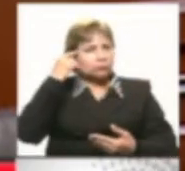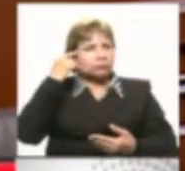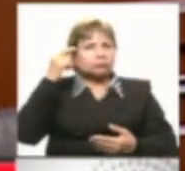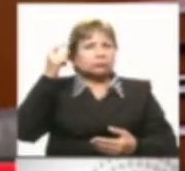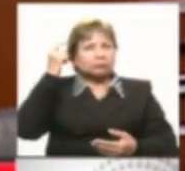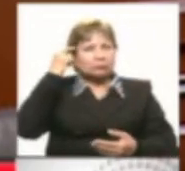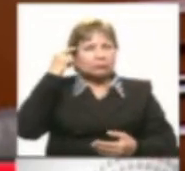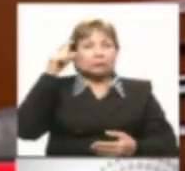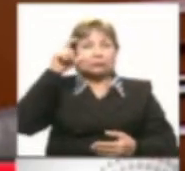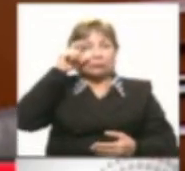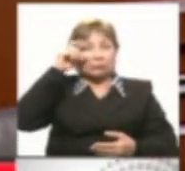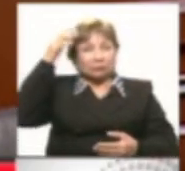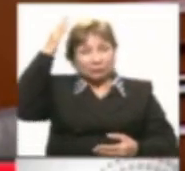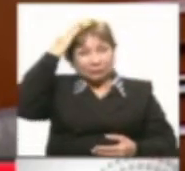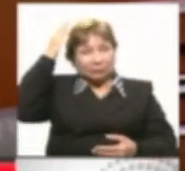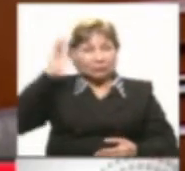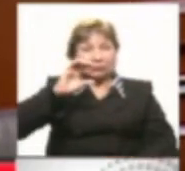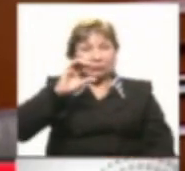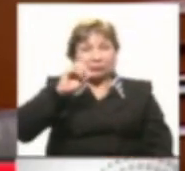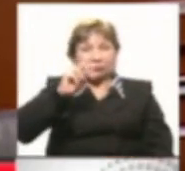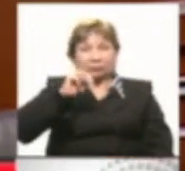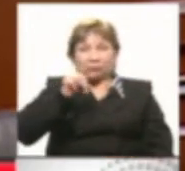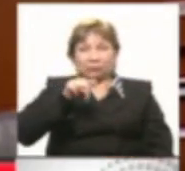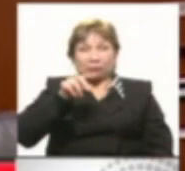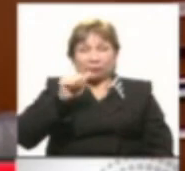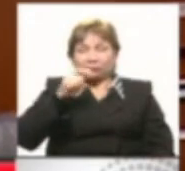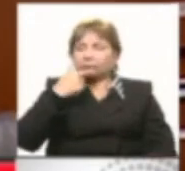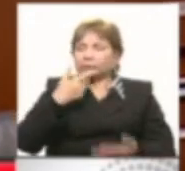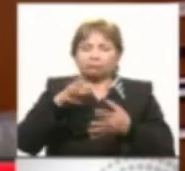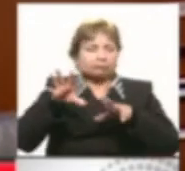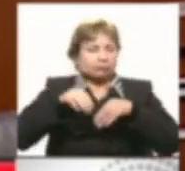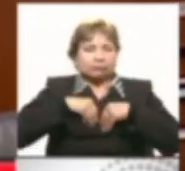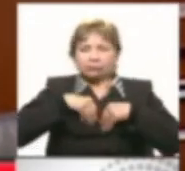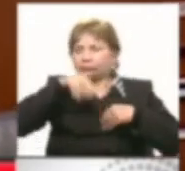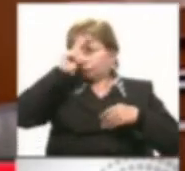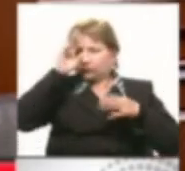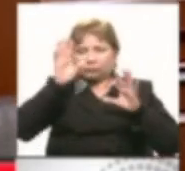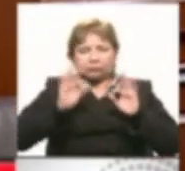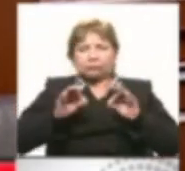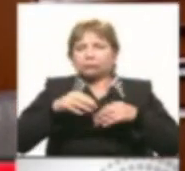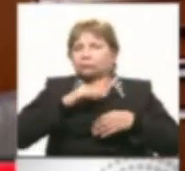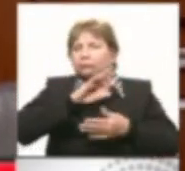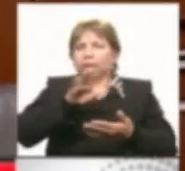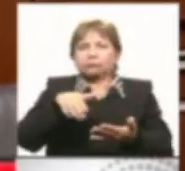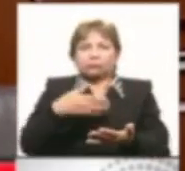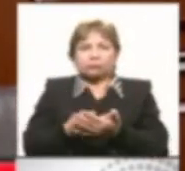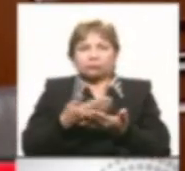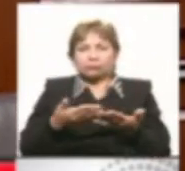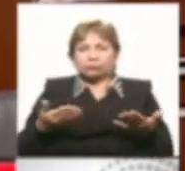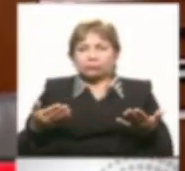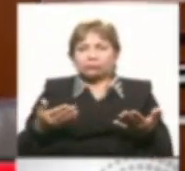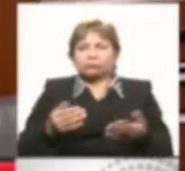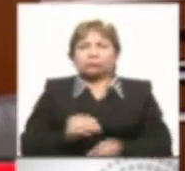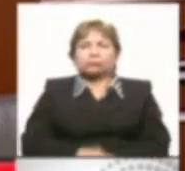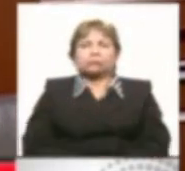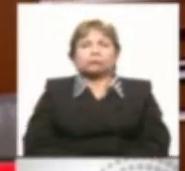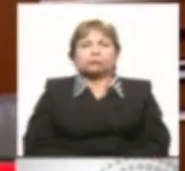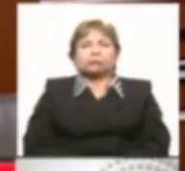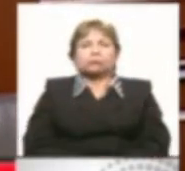Gonzalo, algo que los peruanos no podemos aceptar. Por todos estos